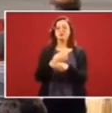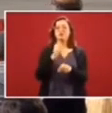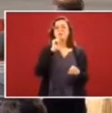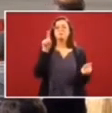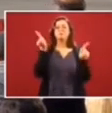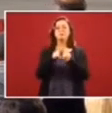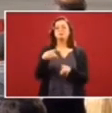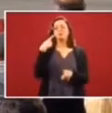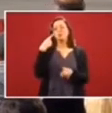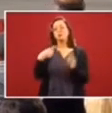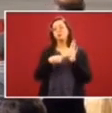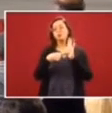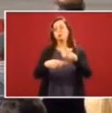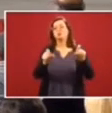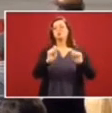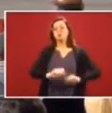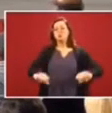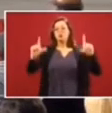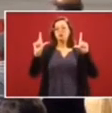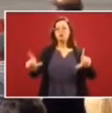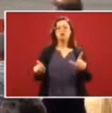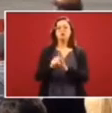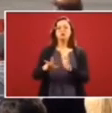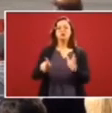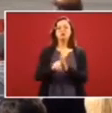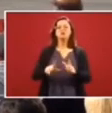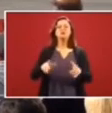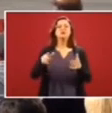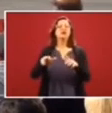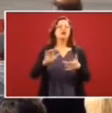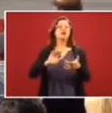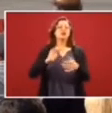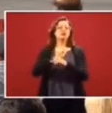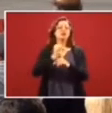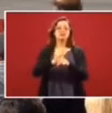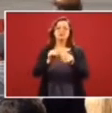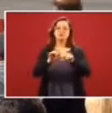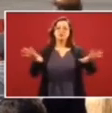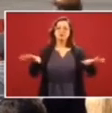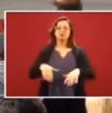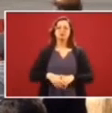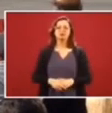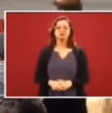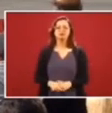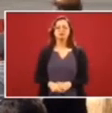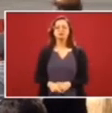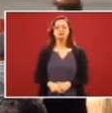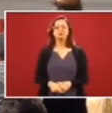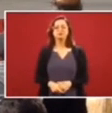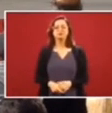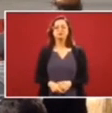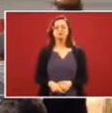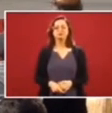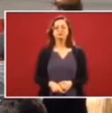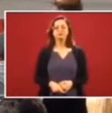bueno, esperemos que esto tenga efecto para que cuando se acabe este sexenio dejen algo, y o sea,